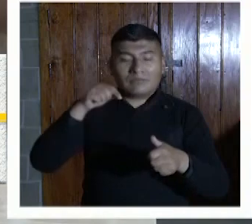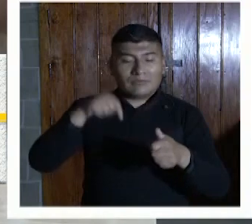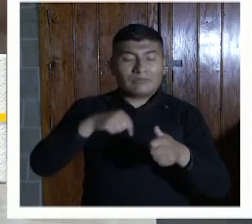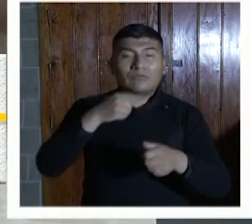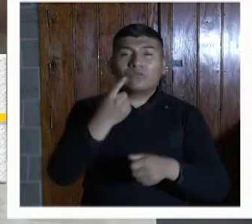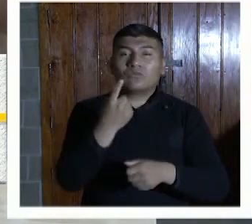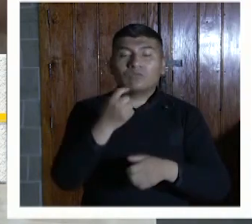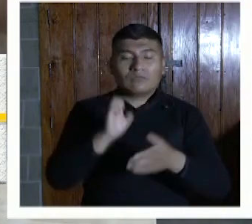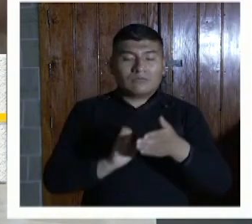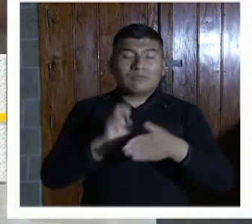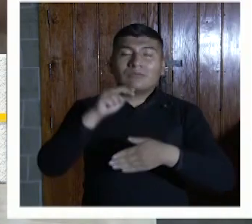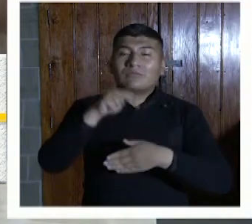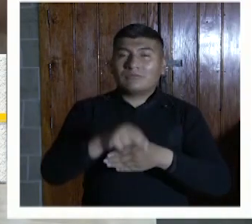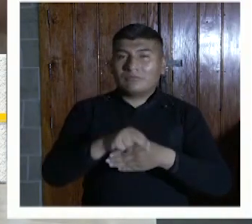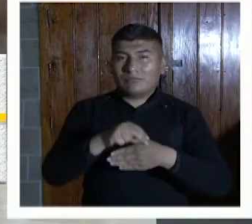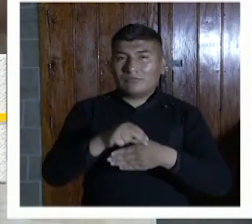María.